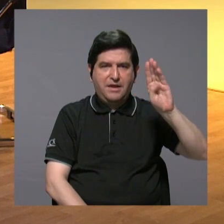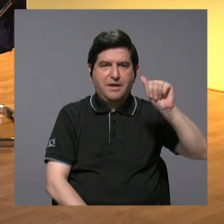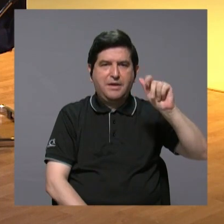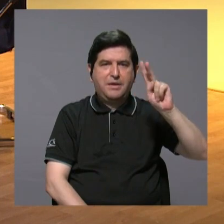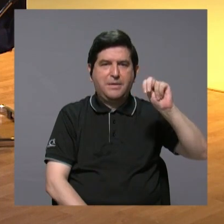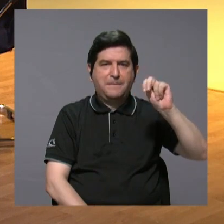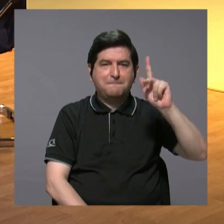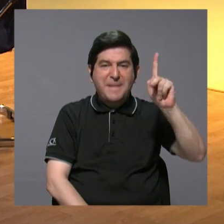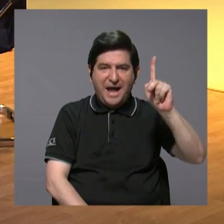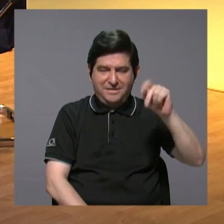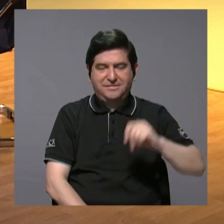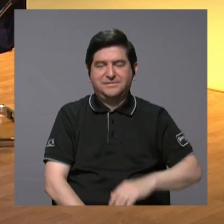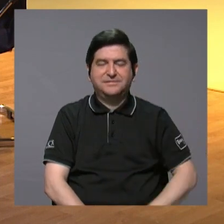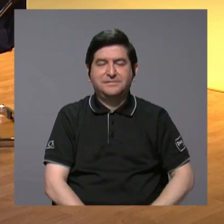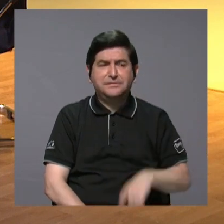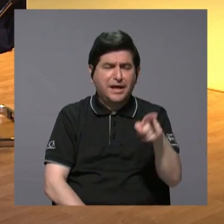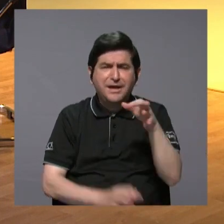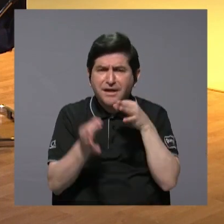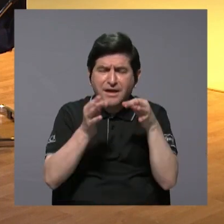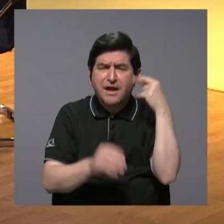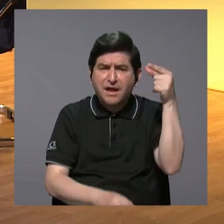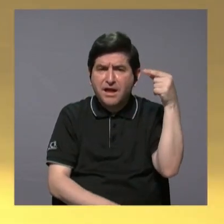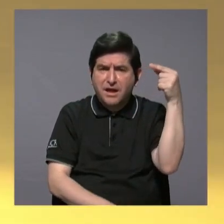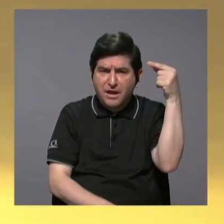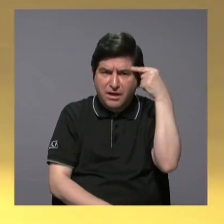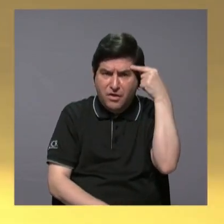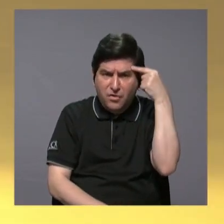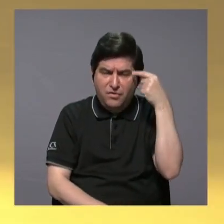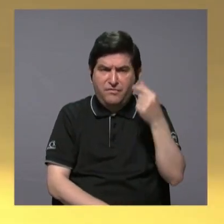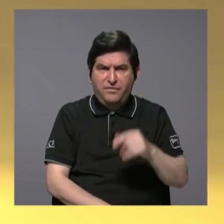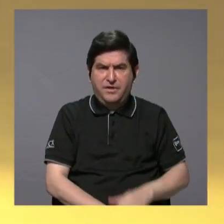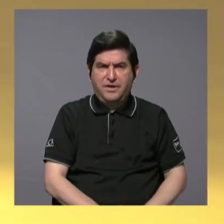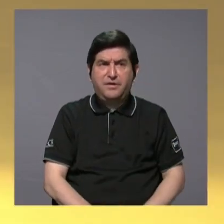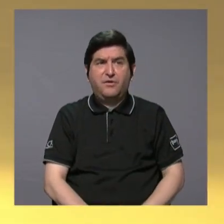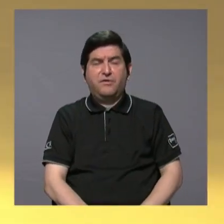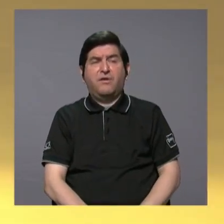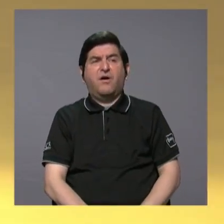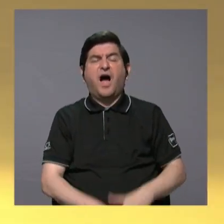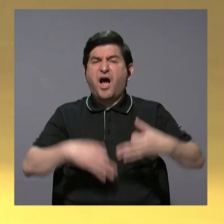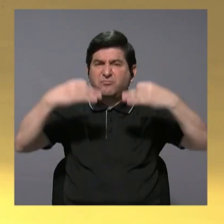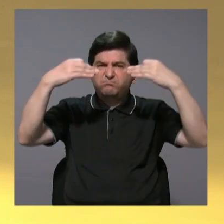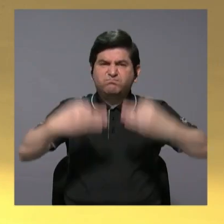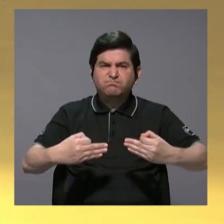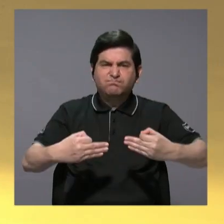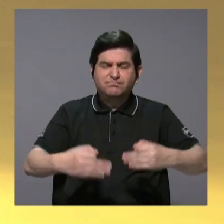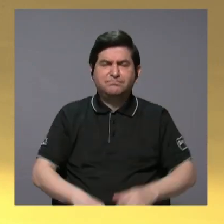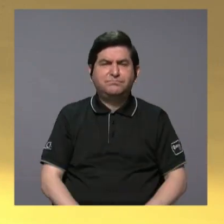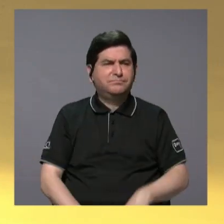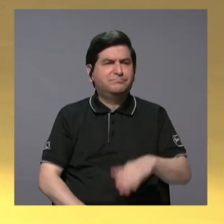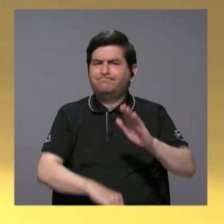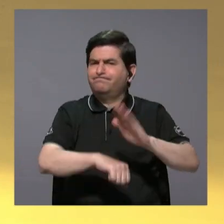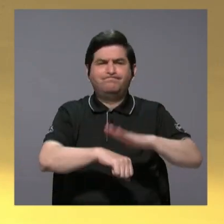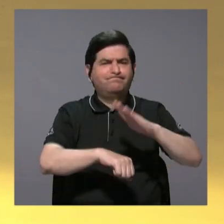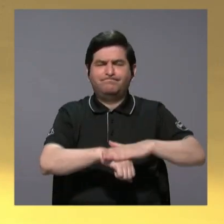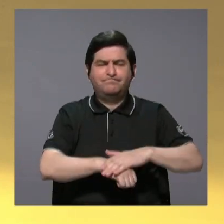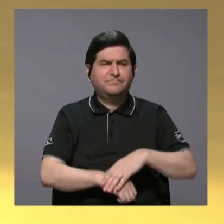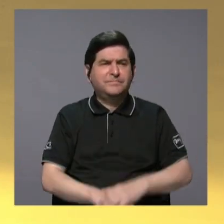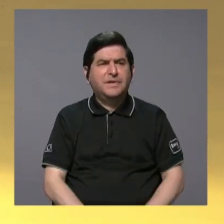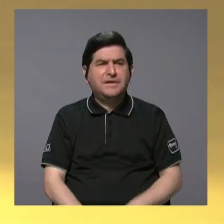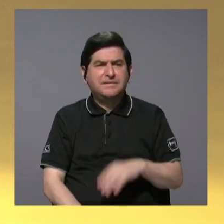nos estaba explicando cómo el gobierno tomó la decisión de que no iban a permitir que